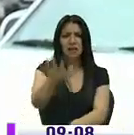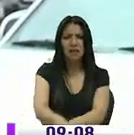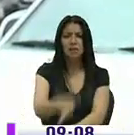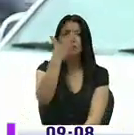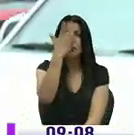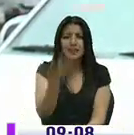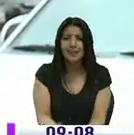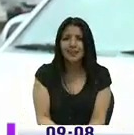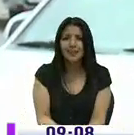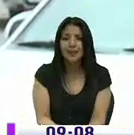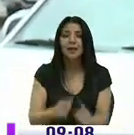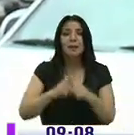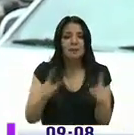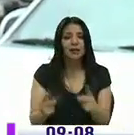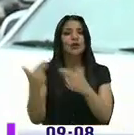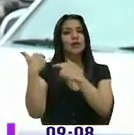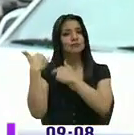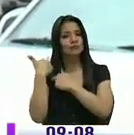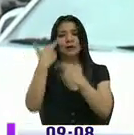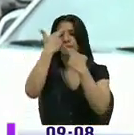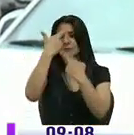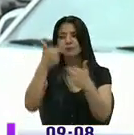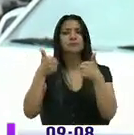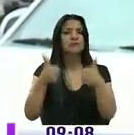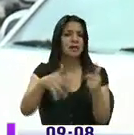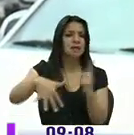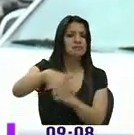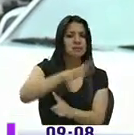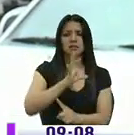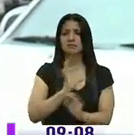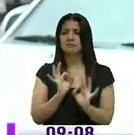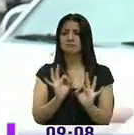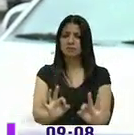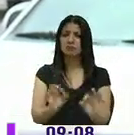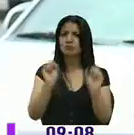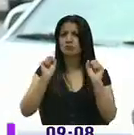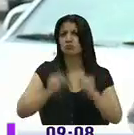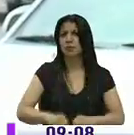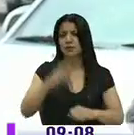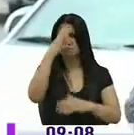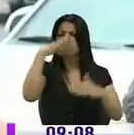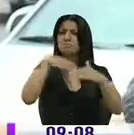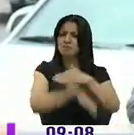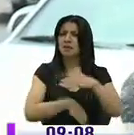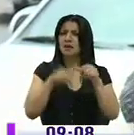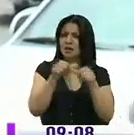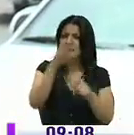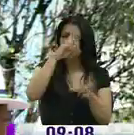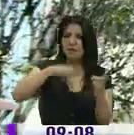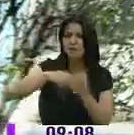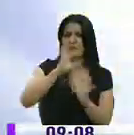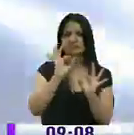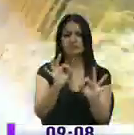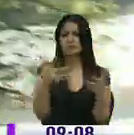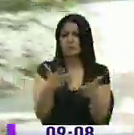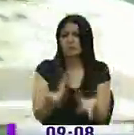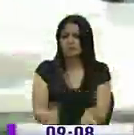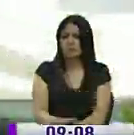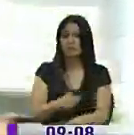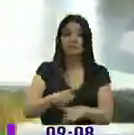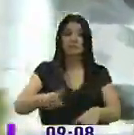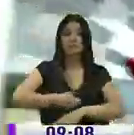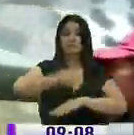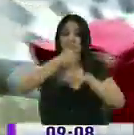y si lo hacemos de una manera y técnica la minería sustentable no hay de que temer sin embargo en la corte